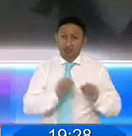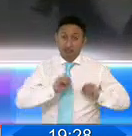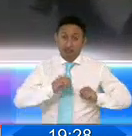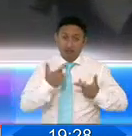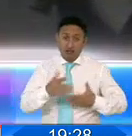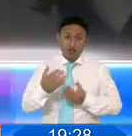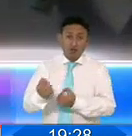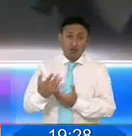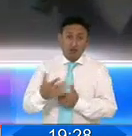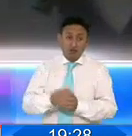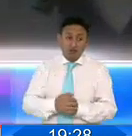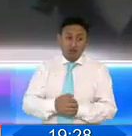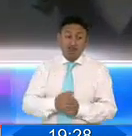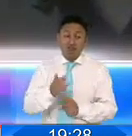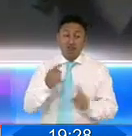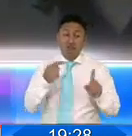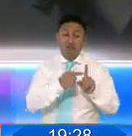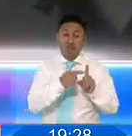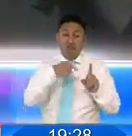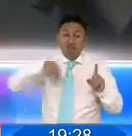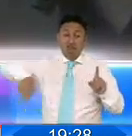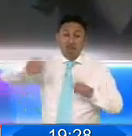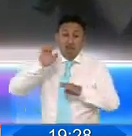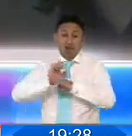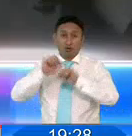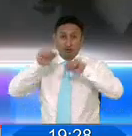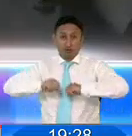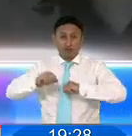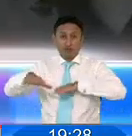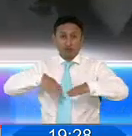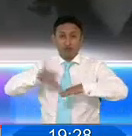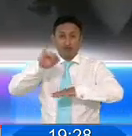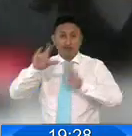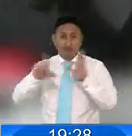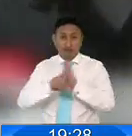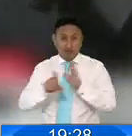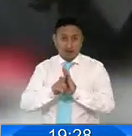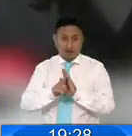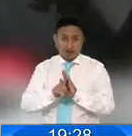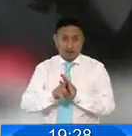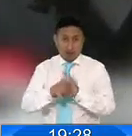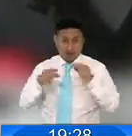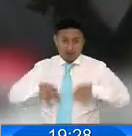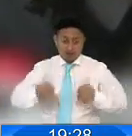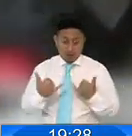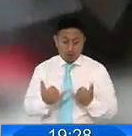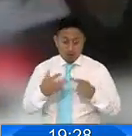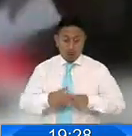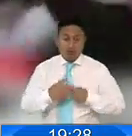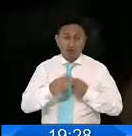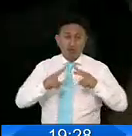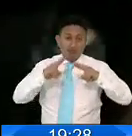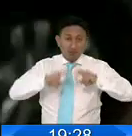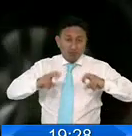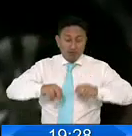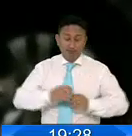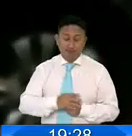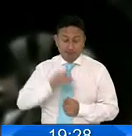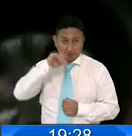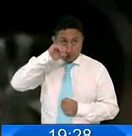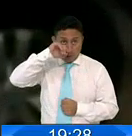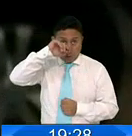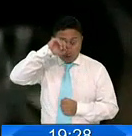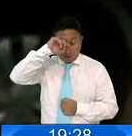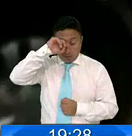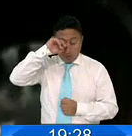que estas personas en el Ecuador estarían vinculadas a actividades ilegales, lo cual es materia de investigación. Por ahora se